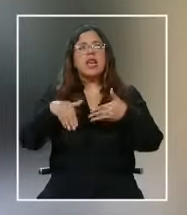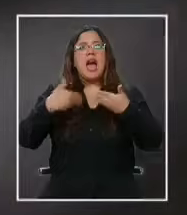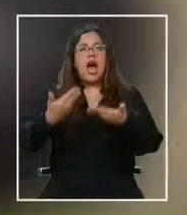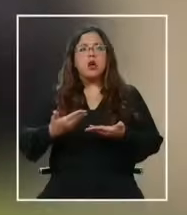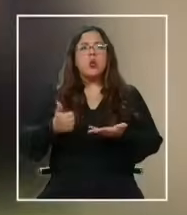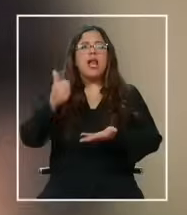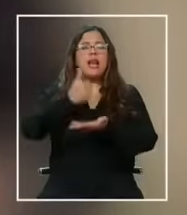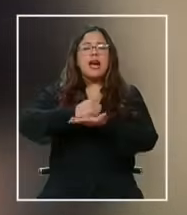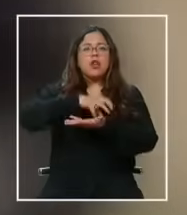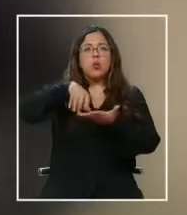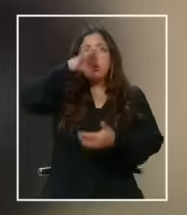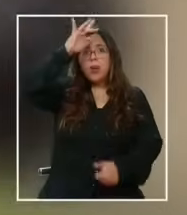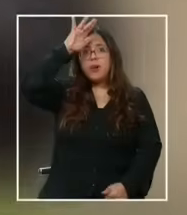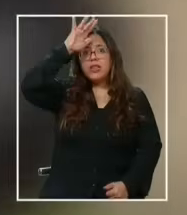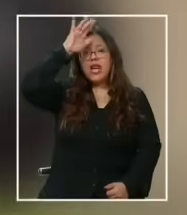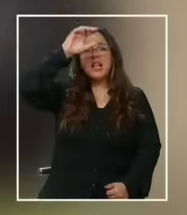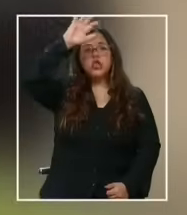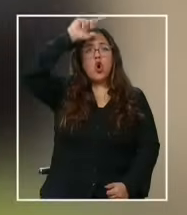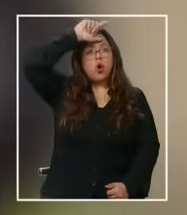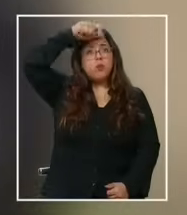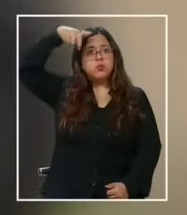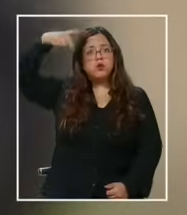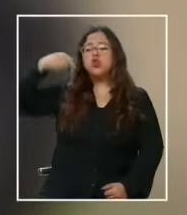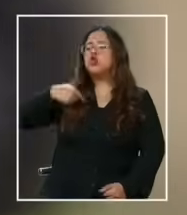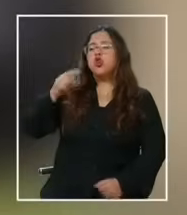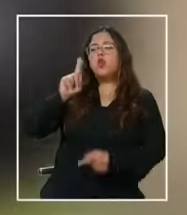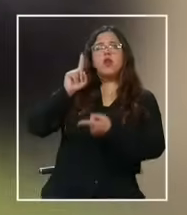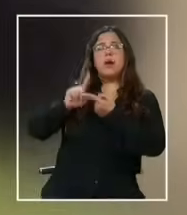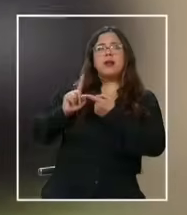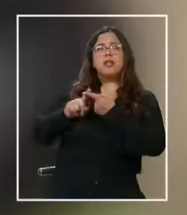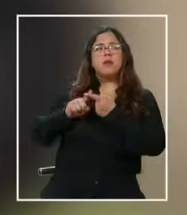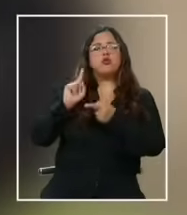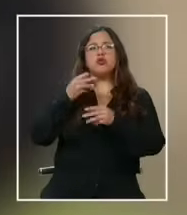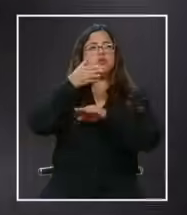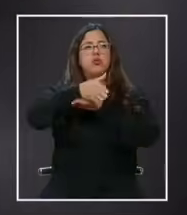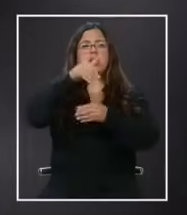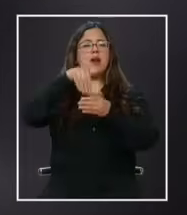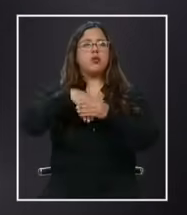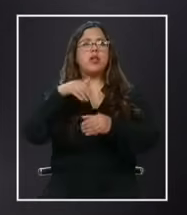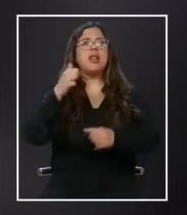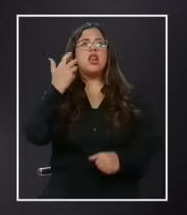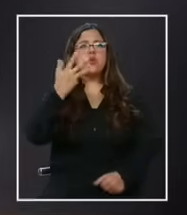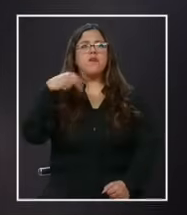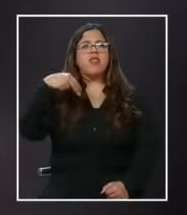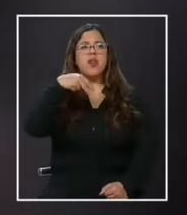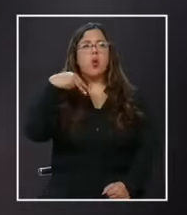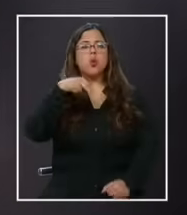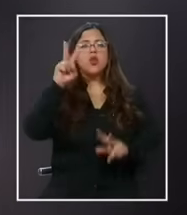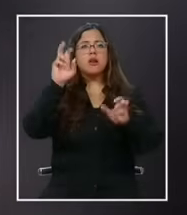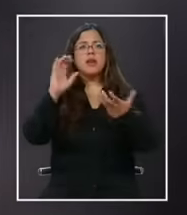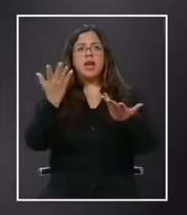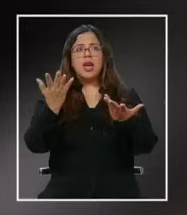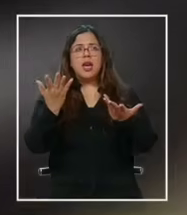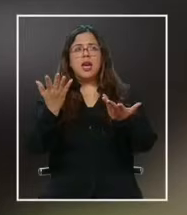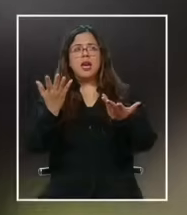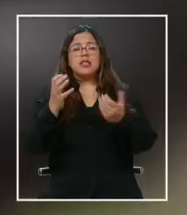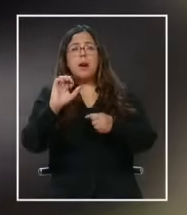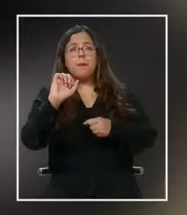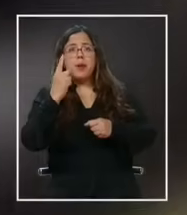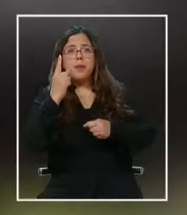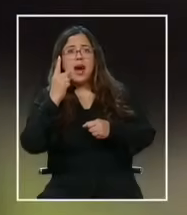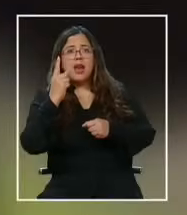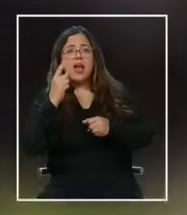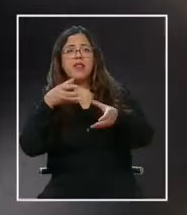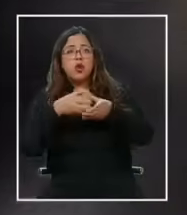codina les quiero explicar que no voy a participar ni voy a ir a votar el 9 de junio a las primarias de la derecha porque es una